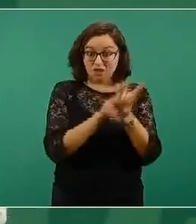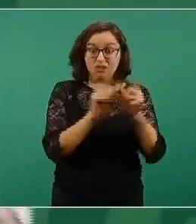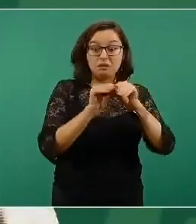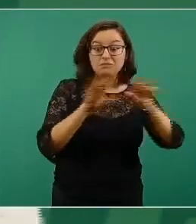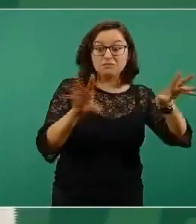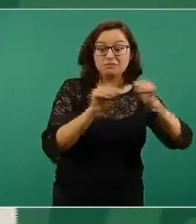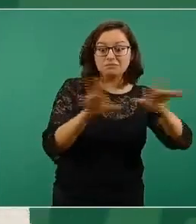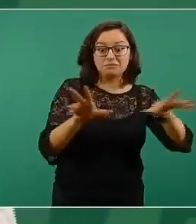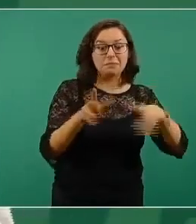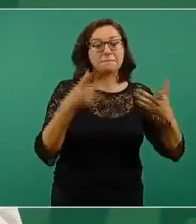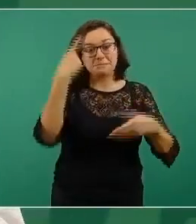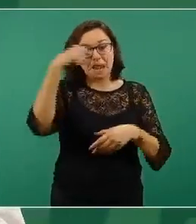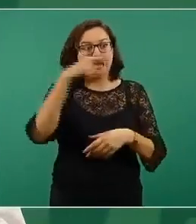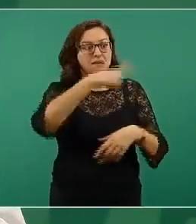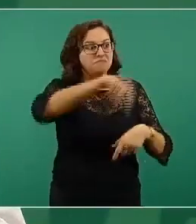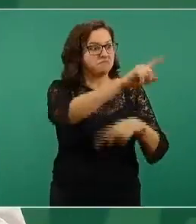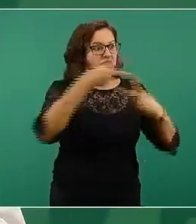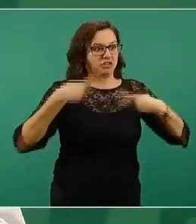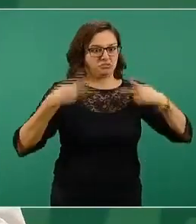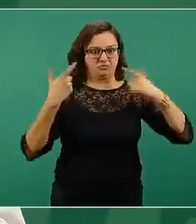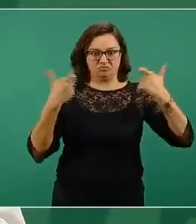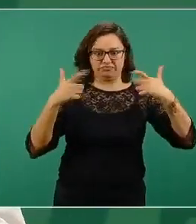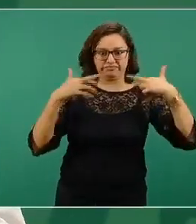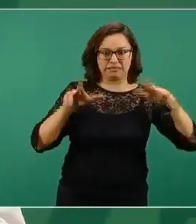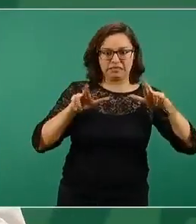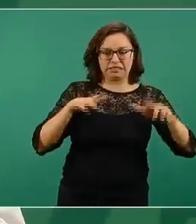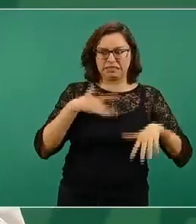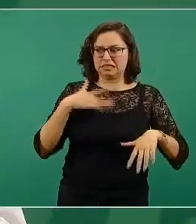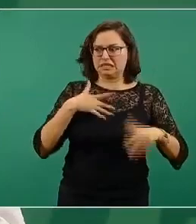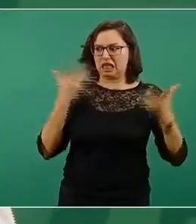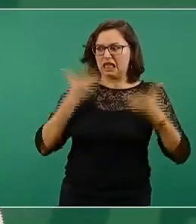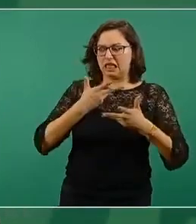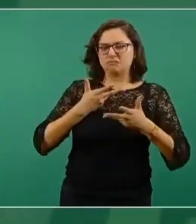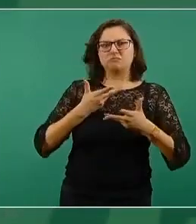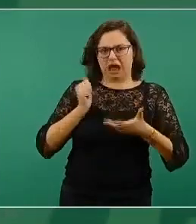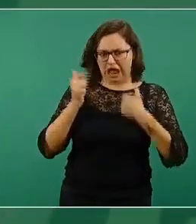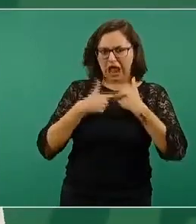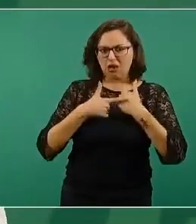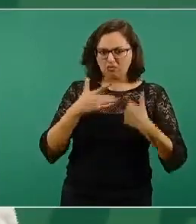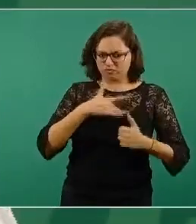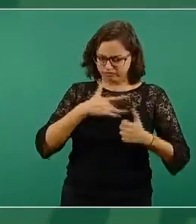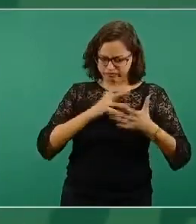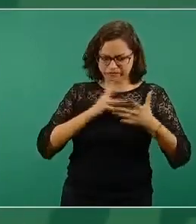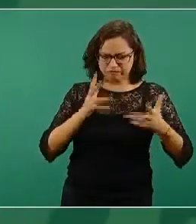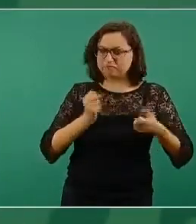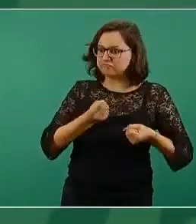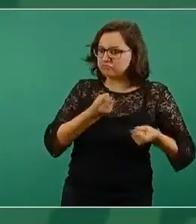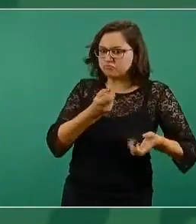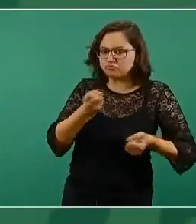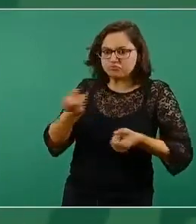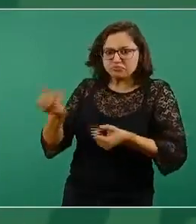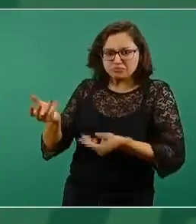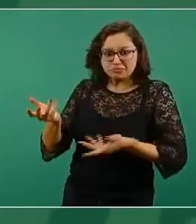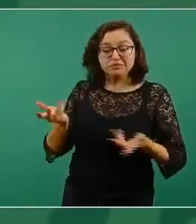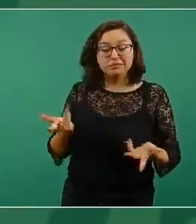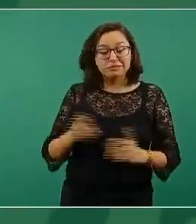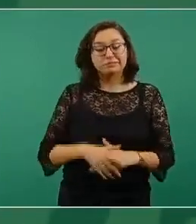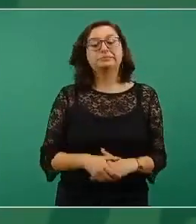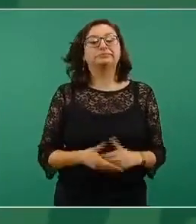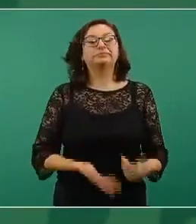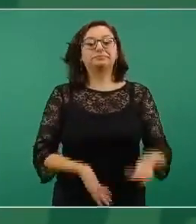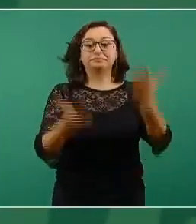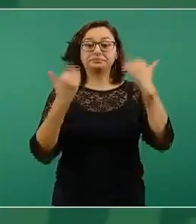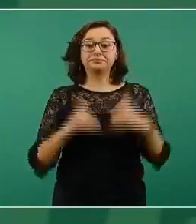para ayudar a mejorar estas condiciones sociales. Ahora, finalmente, sobre lo que decía, de estas frases construidas, estas